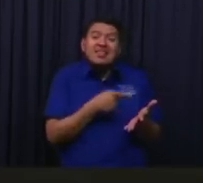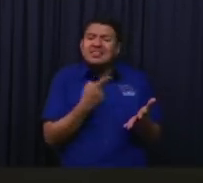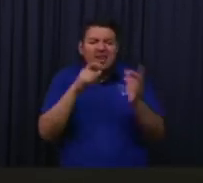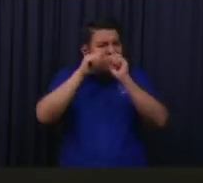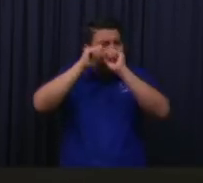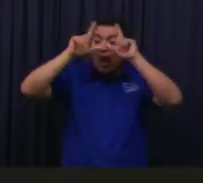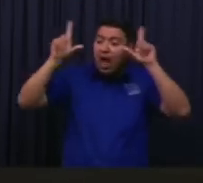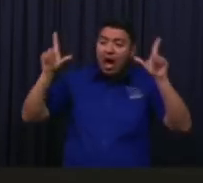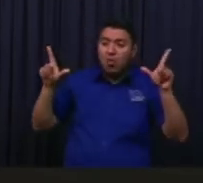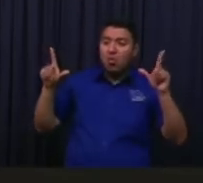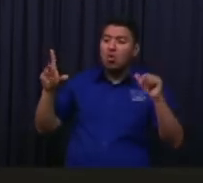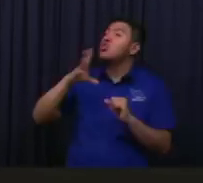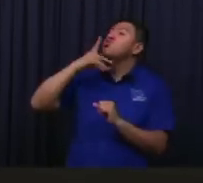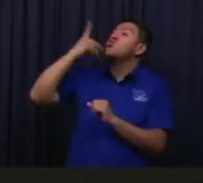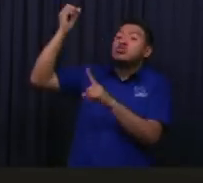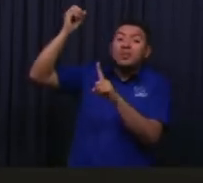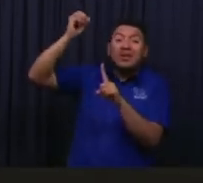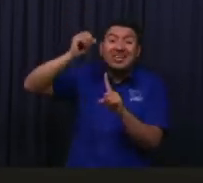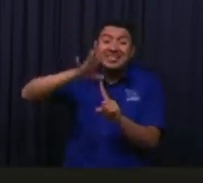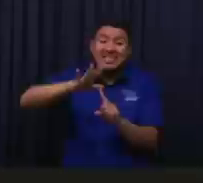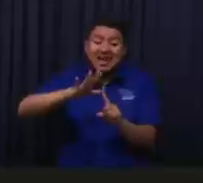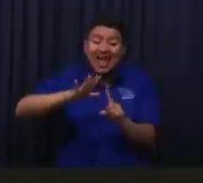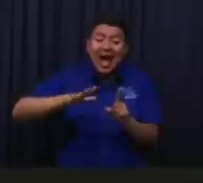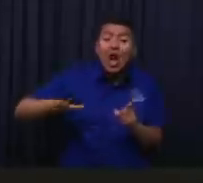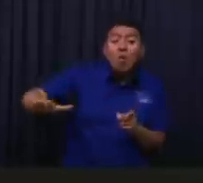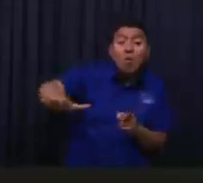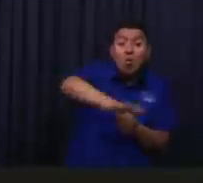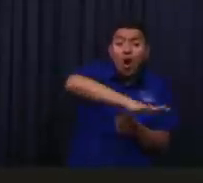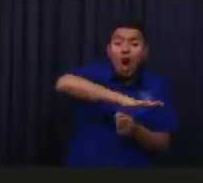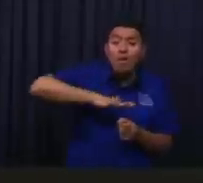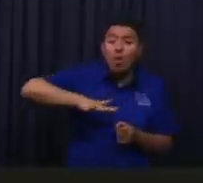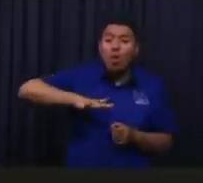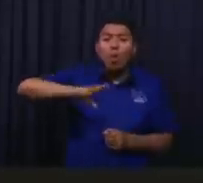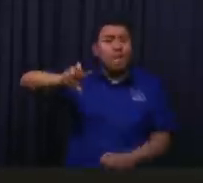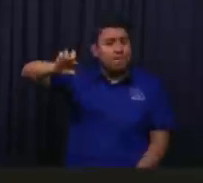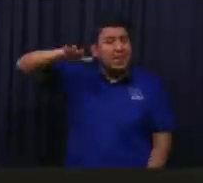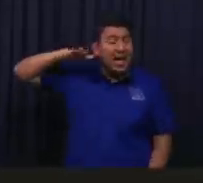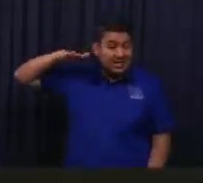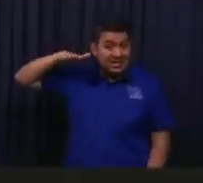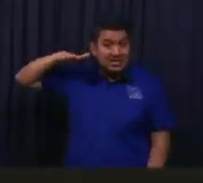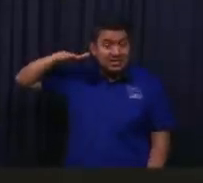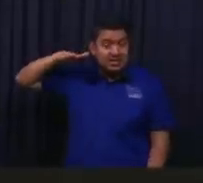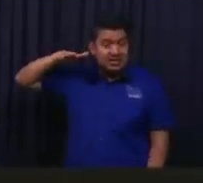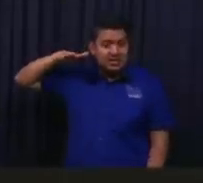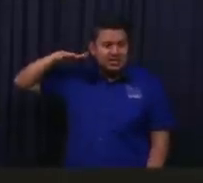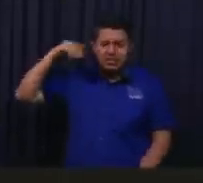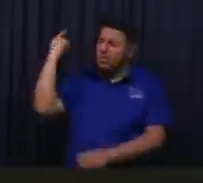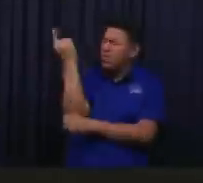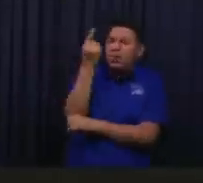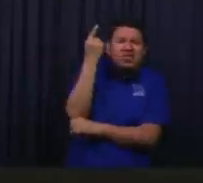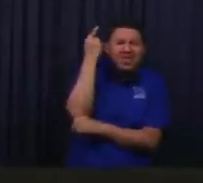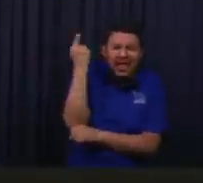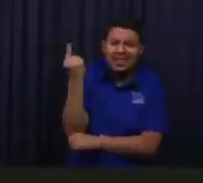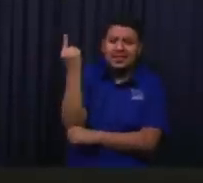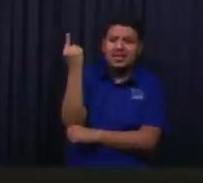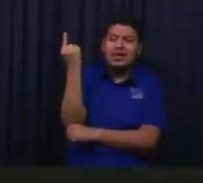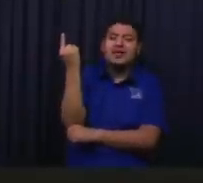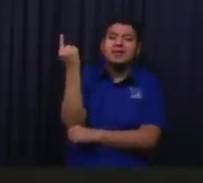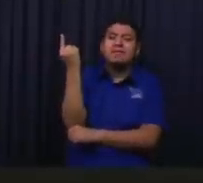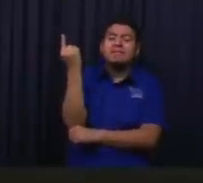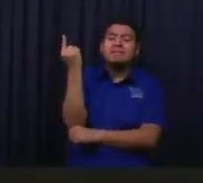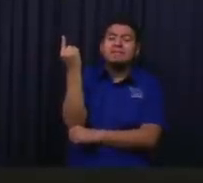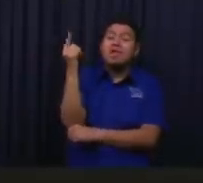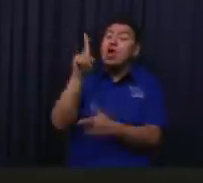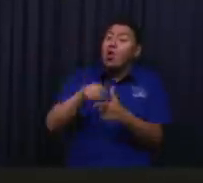que Dios bendecirá a su pueblo en paz. Entonces es importantísima esa paz.